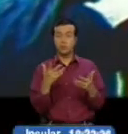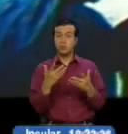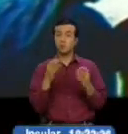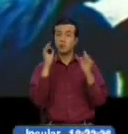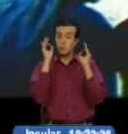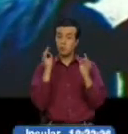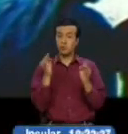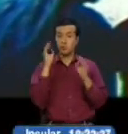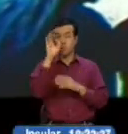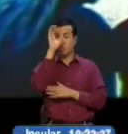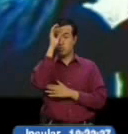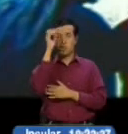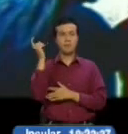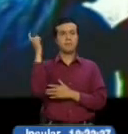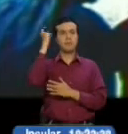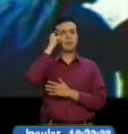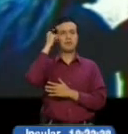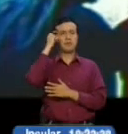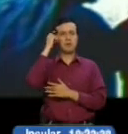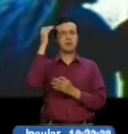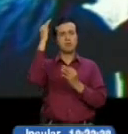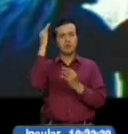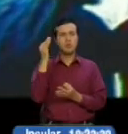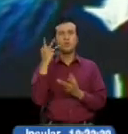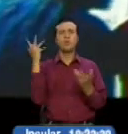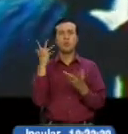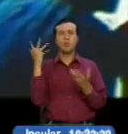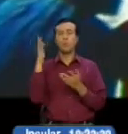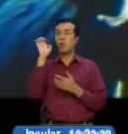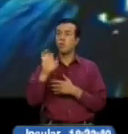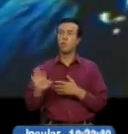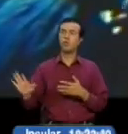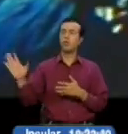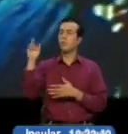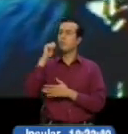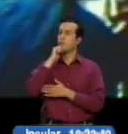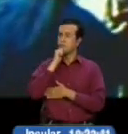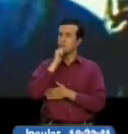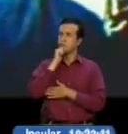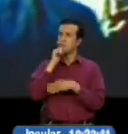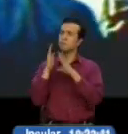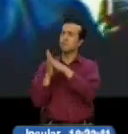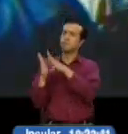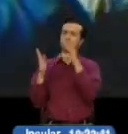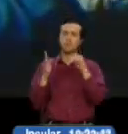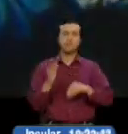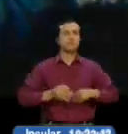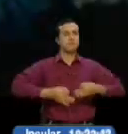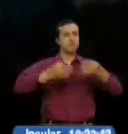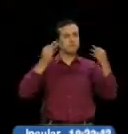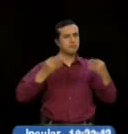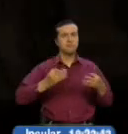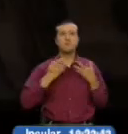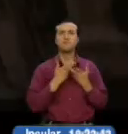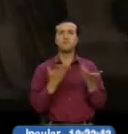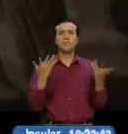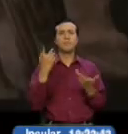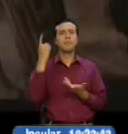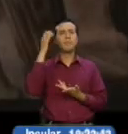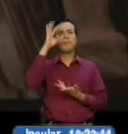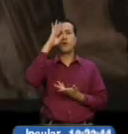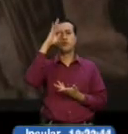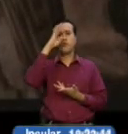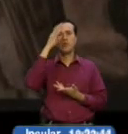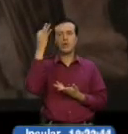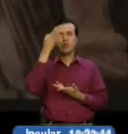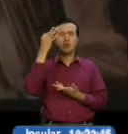los conceptos del pensamiento ilustrado que provenían de Europa se habían recreado y se convirtió en pensamiento,